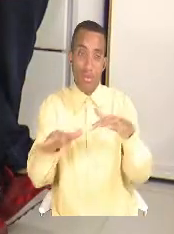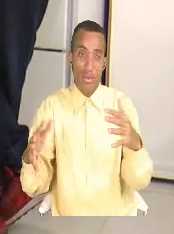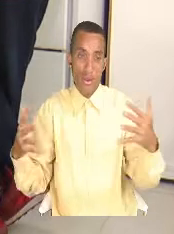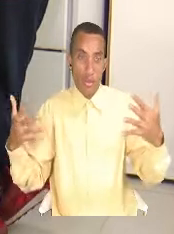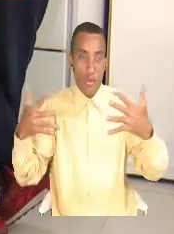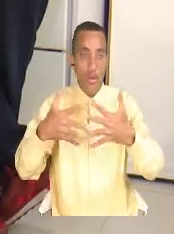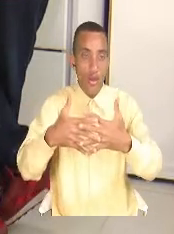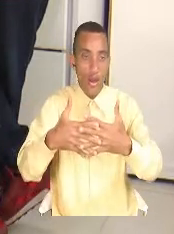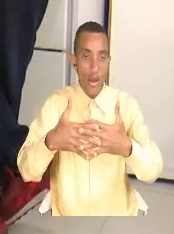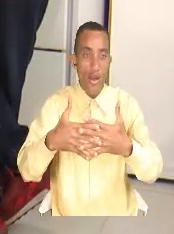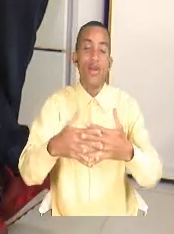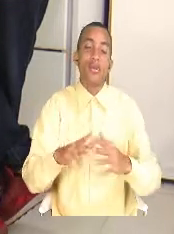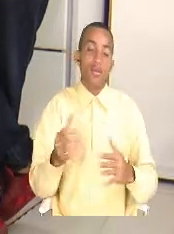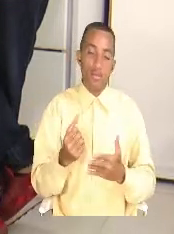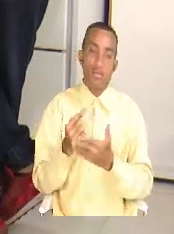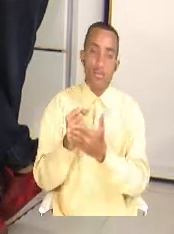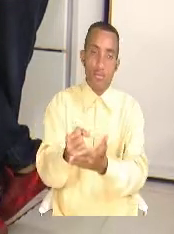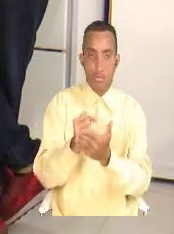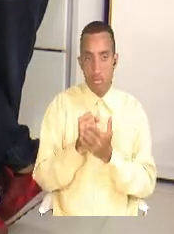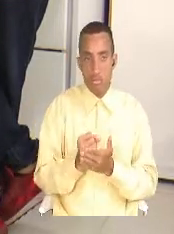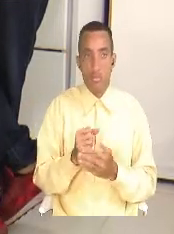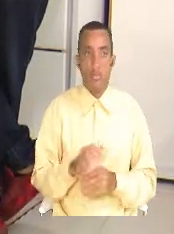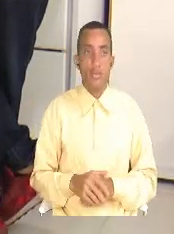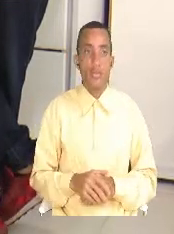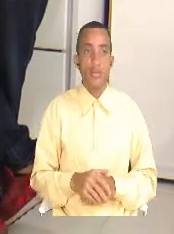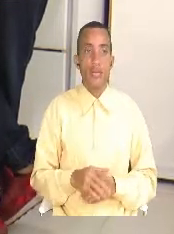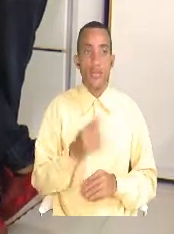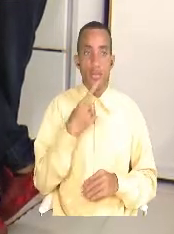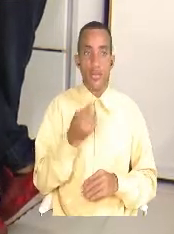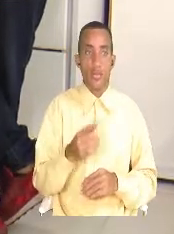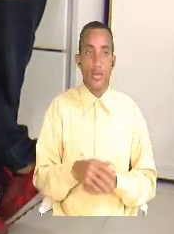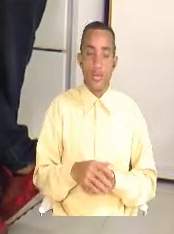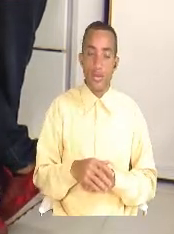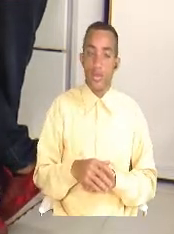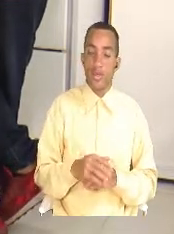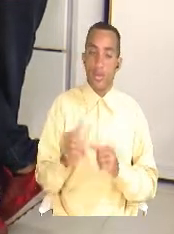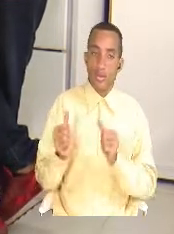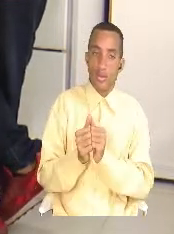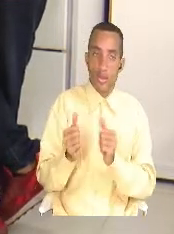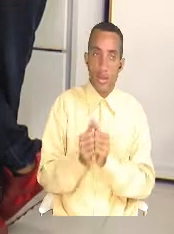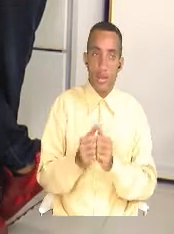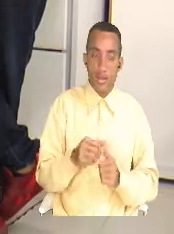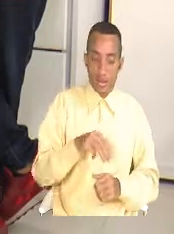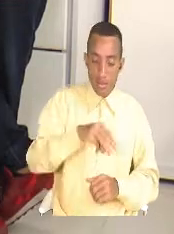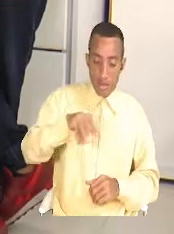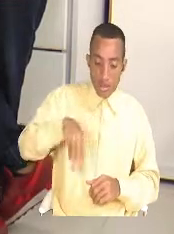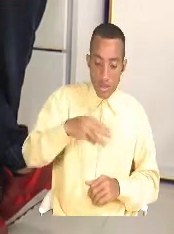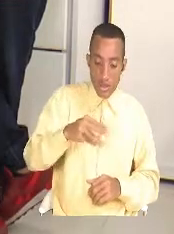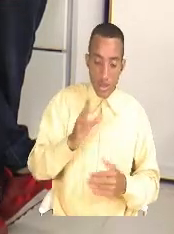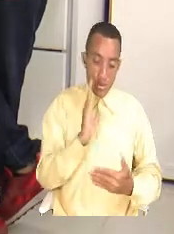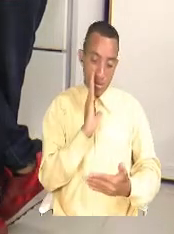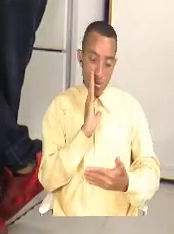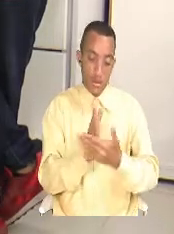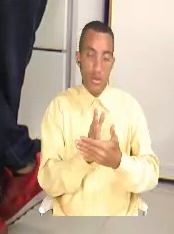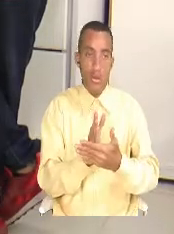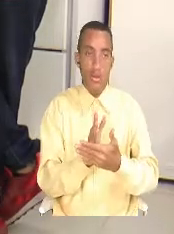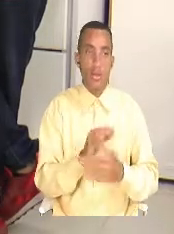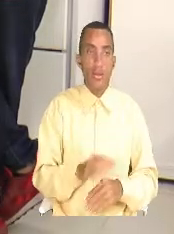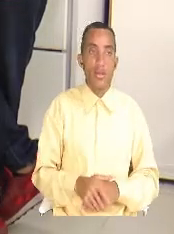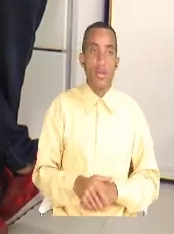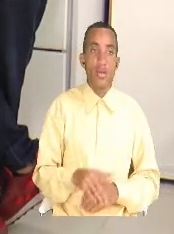que nos colaboremos. Claro, como dice nuestra compañera Rochi, hoy ombliguito de semana, miércoles,